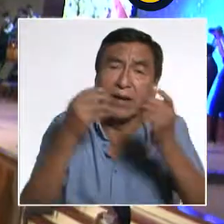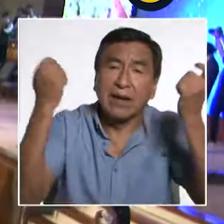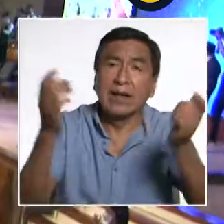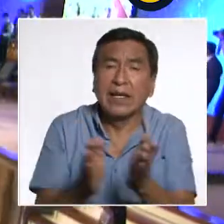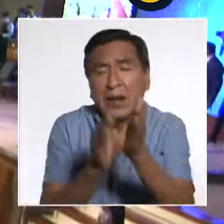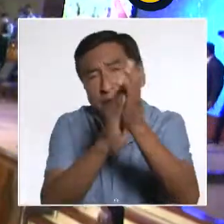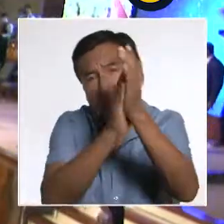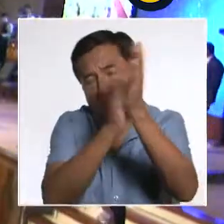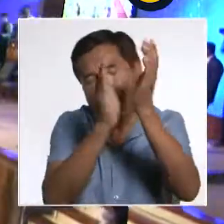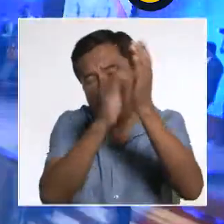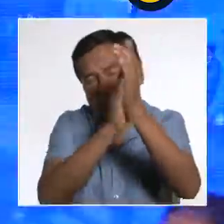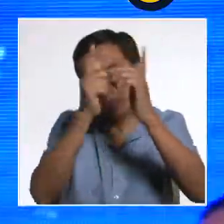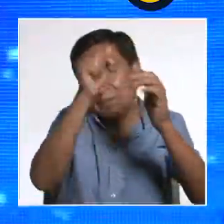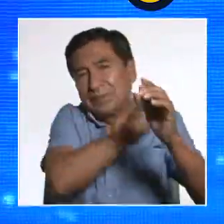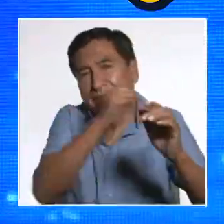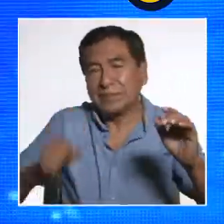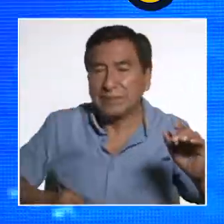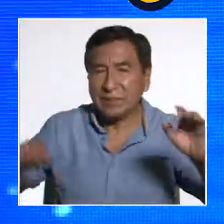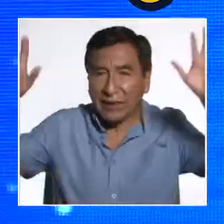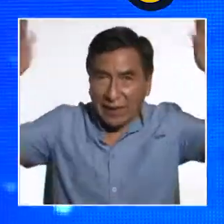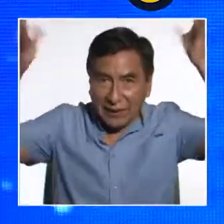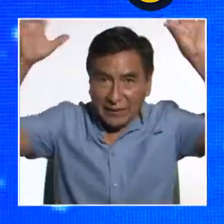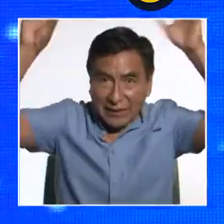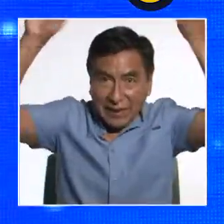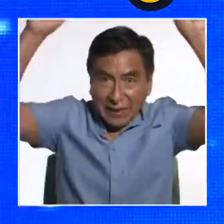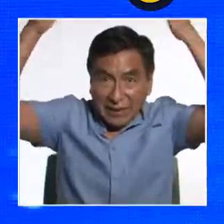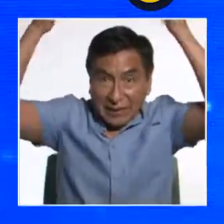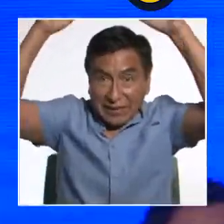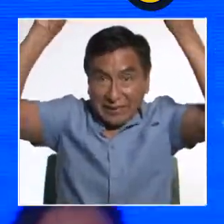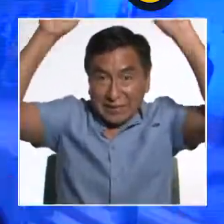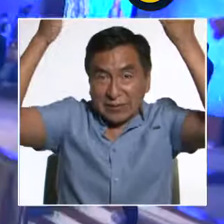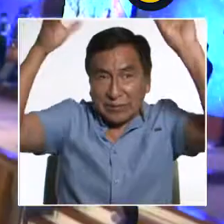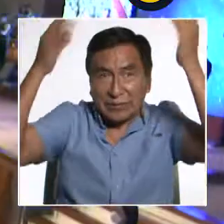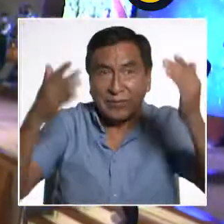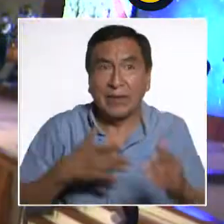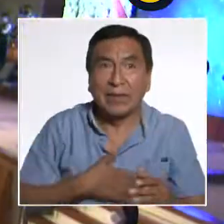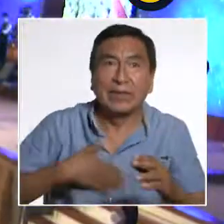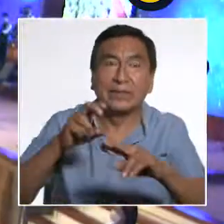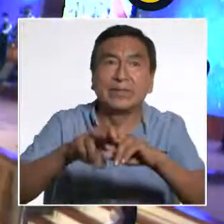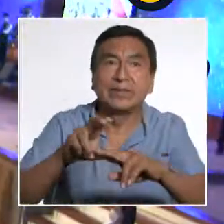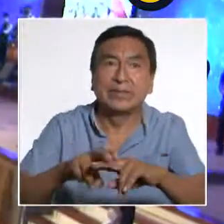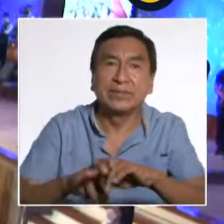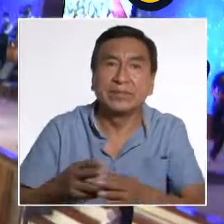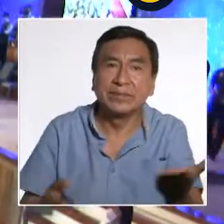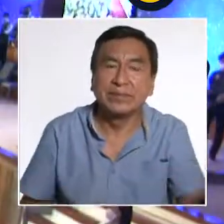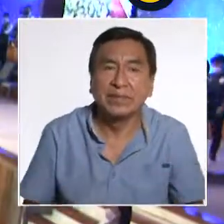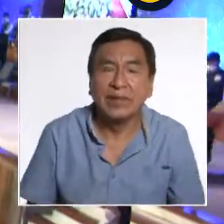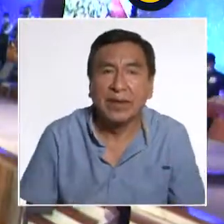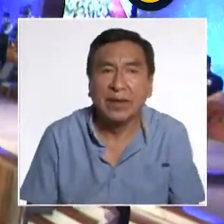aplauso al Señor. Denle un aplauso al Señor. Tome su asiento, por favor. Es el primer